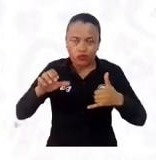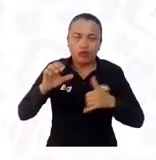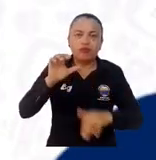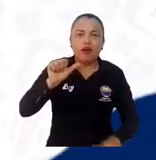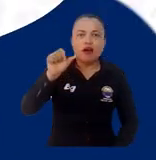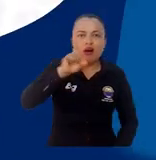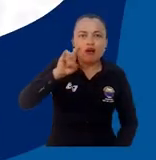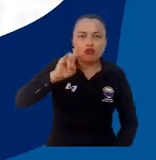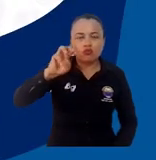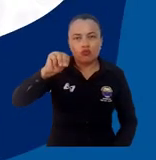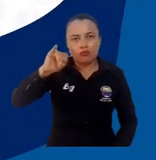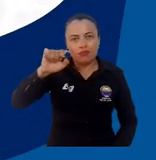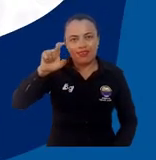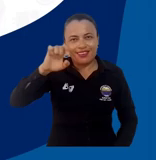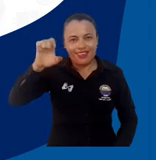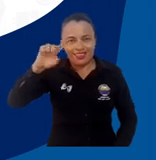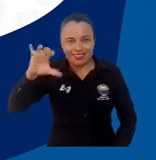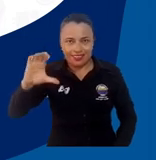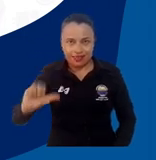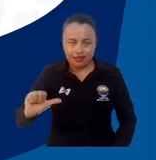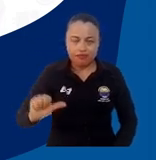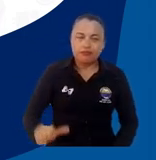ASOUNIESCA.